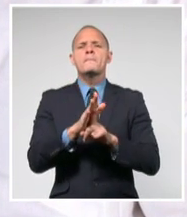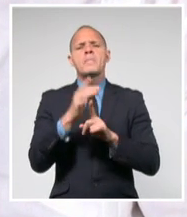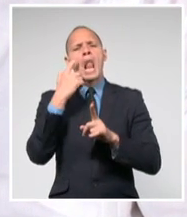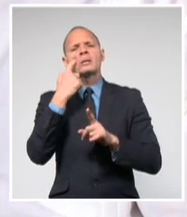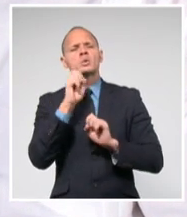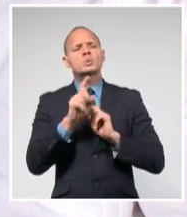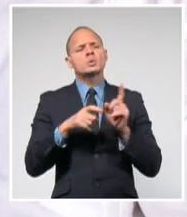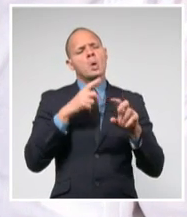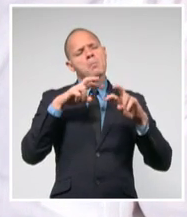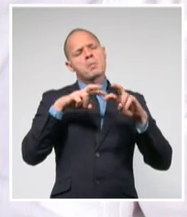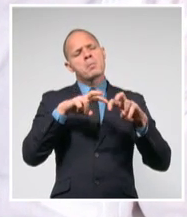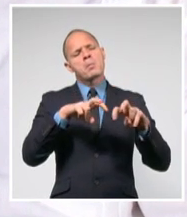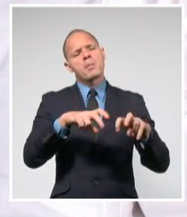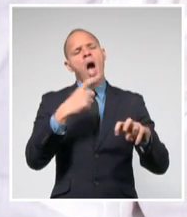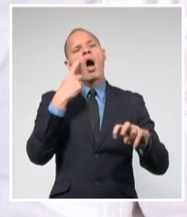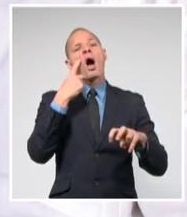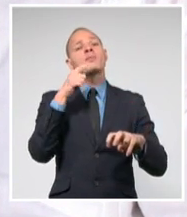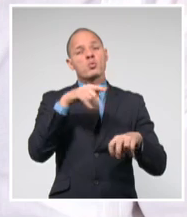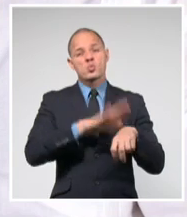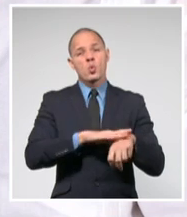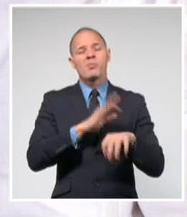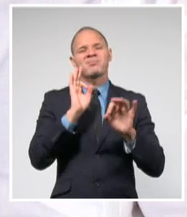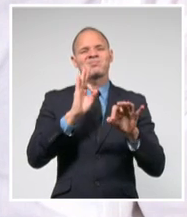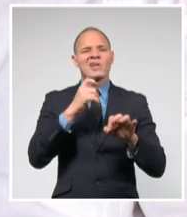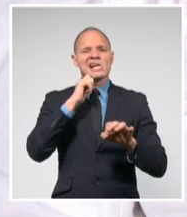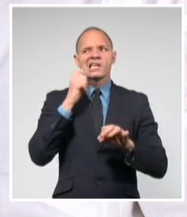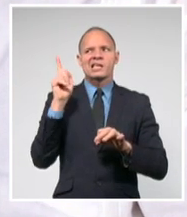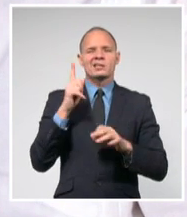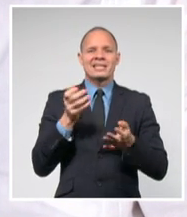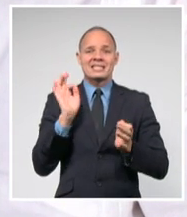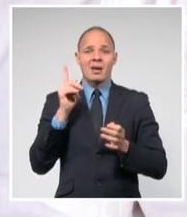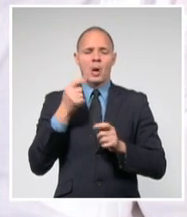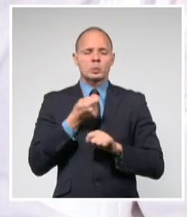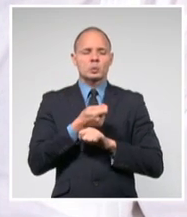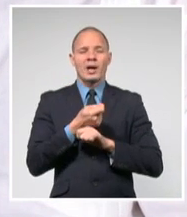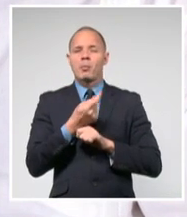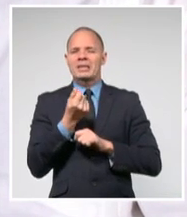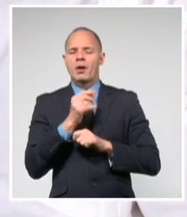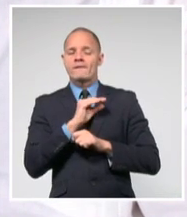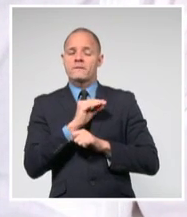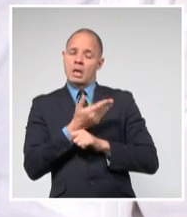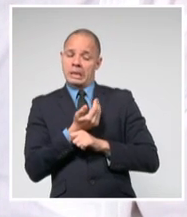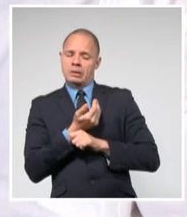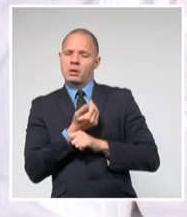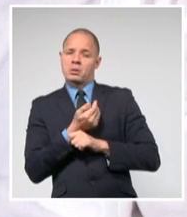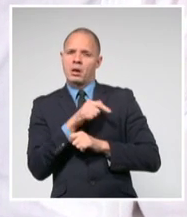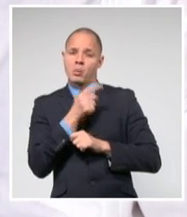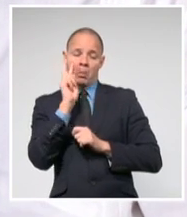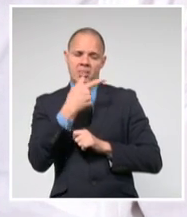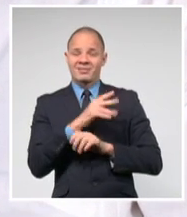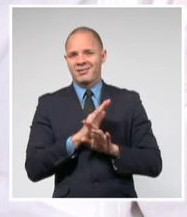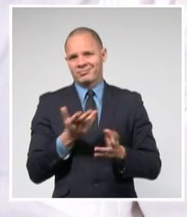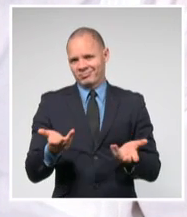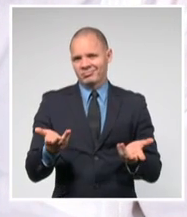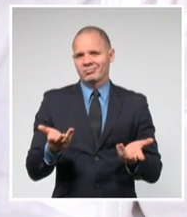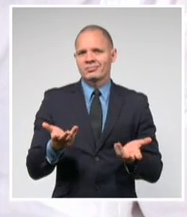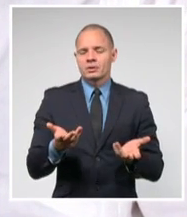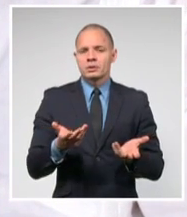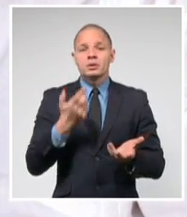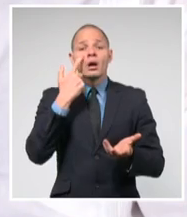la organización de las grandes ligas con el tráfico, que incluso tenía algunos jugadores que